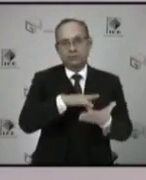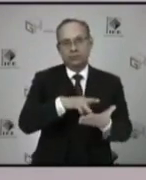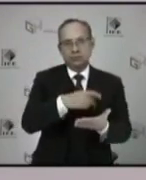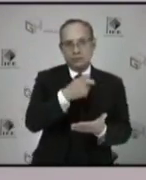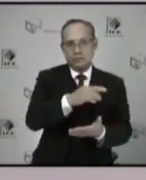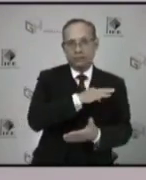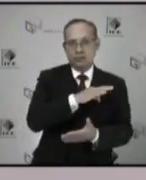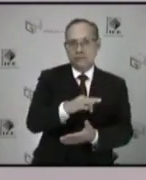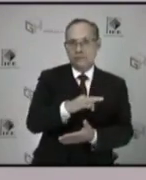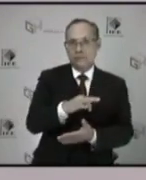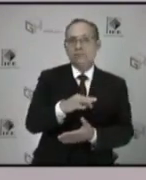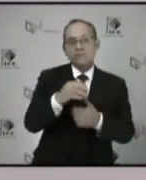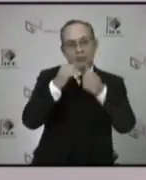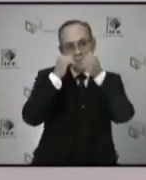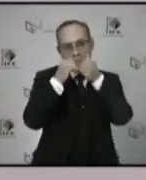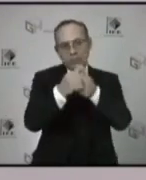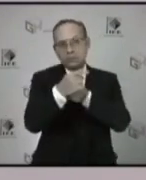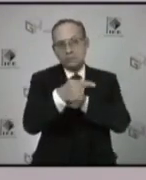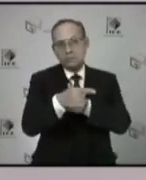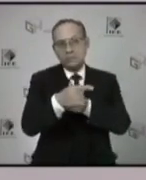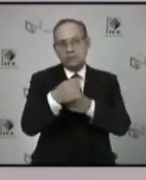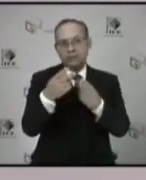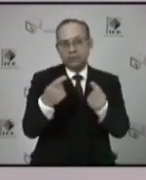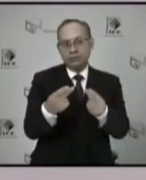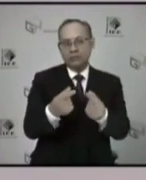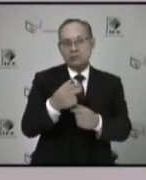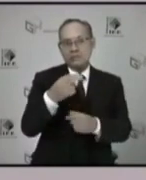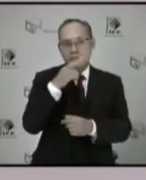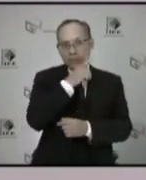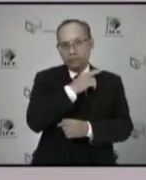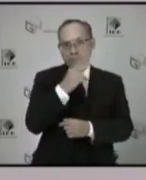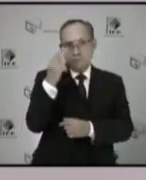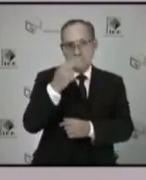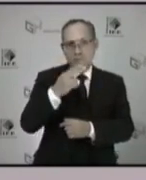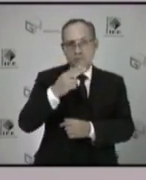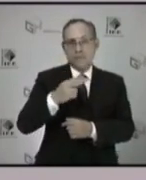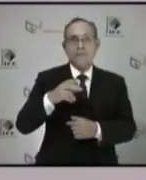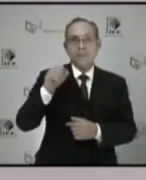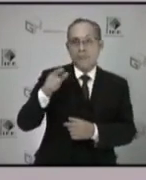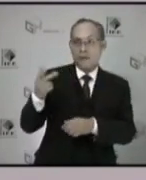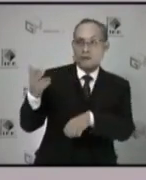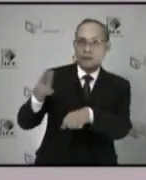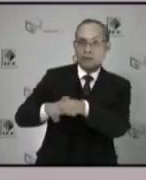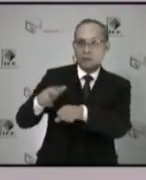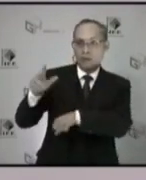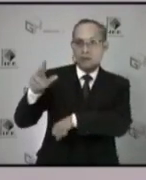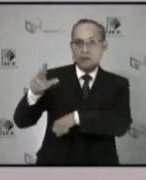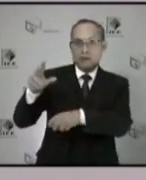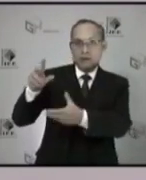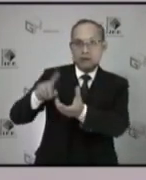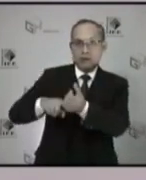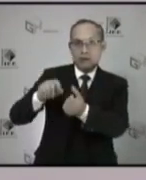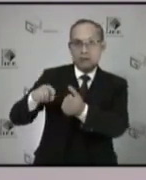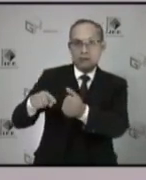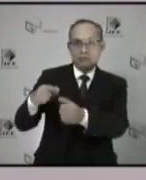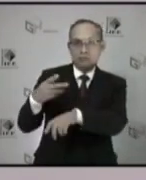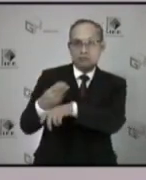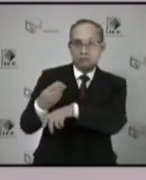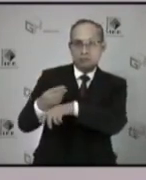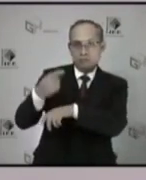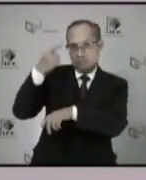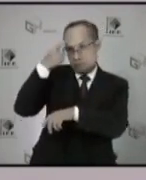manera pronta y urgente. Equiparemos con tecnología de punta a los hospitales de la entidad.